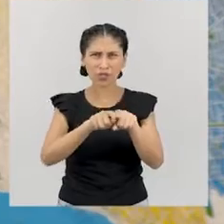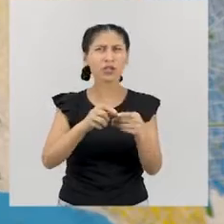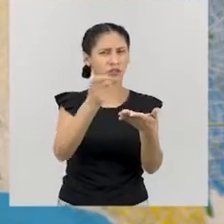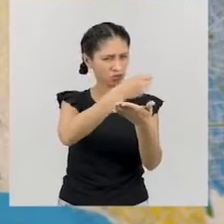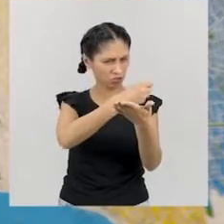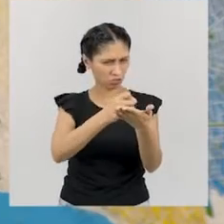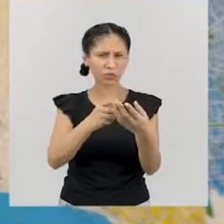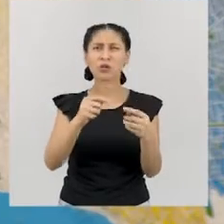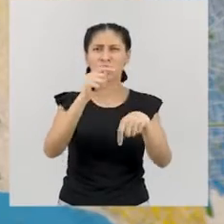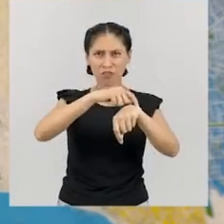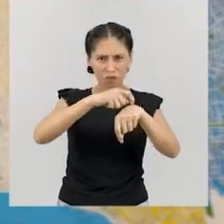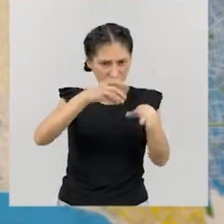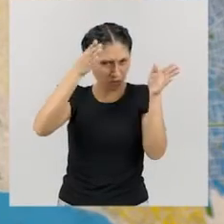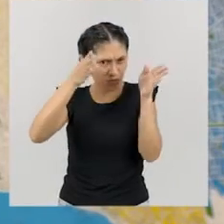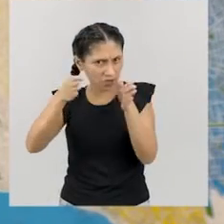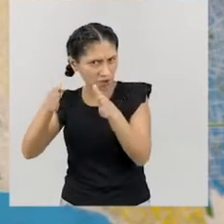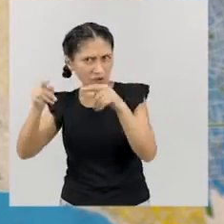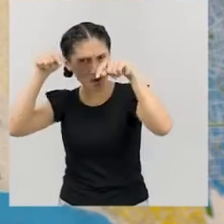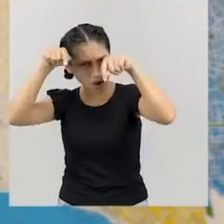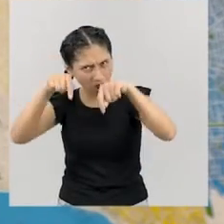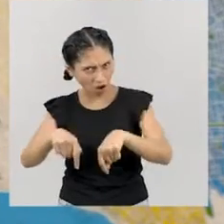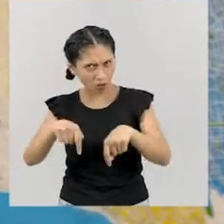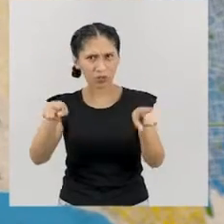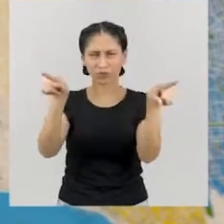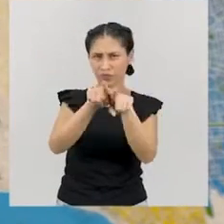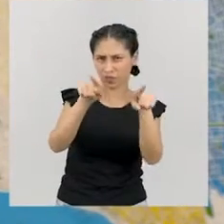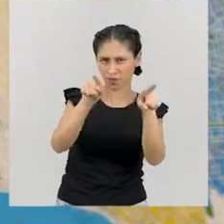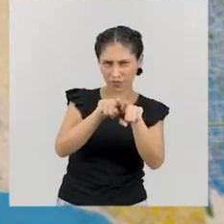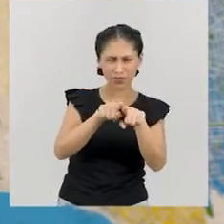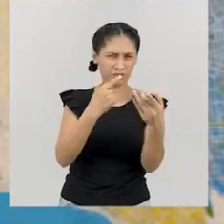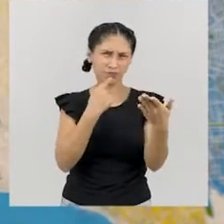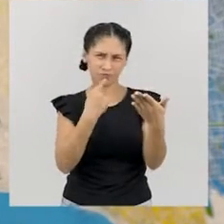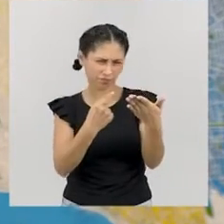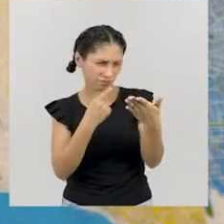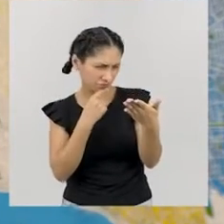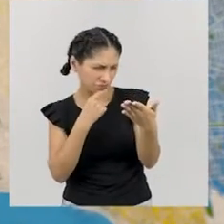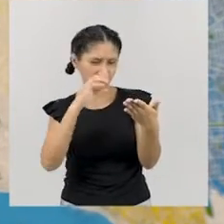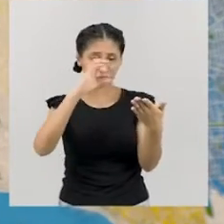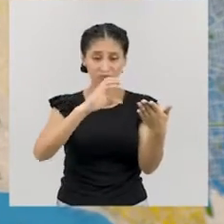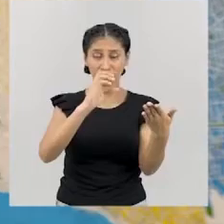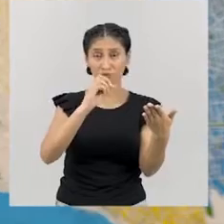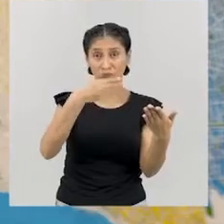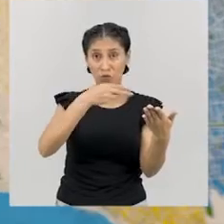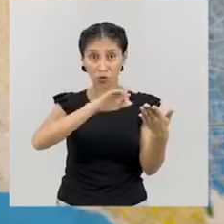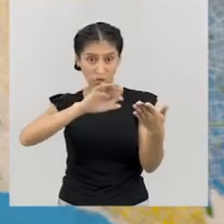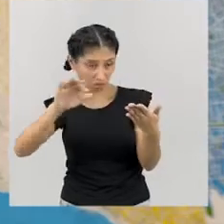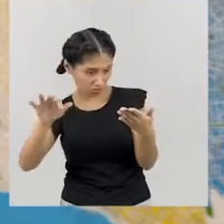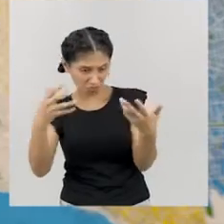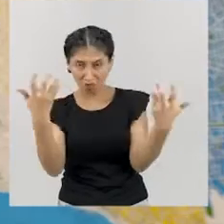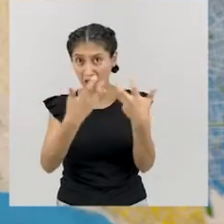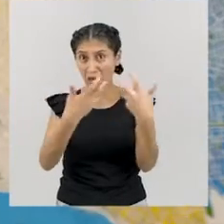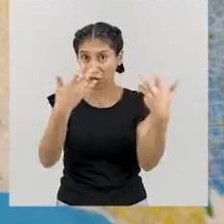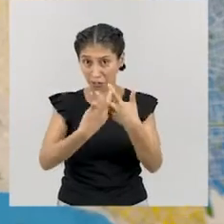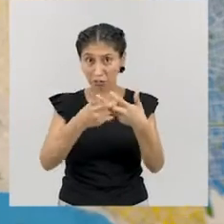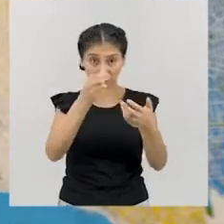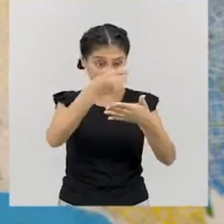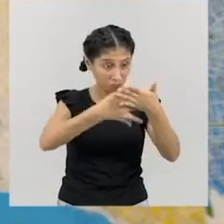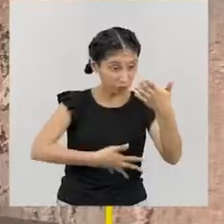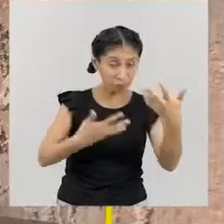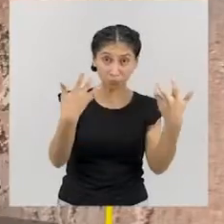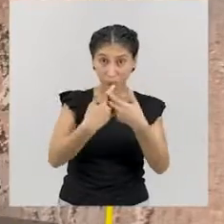tiempo presente y que es enunciativo. Además, se podría decir que es coherente y tiene cohesión en su